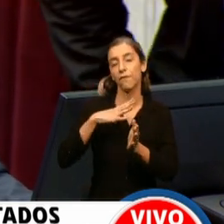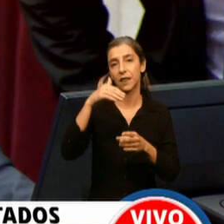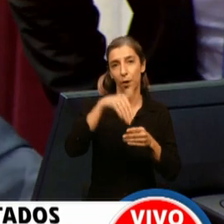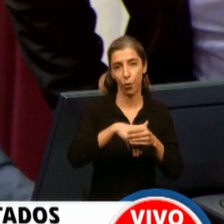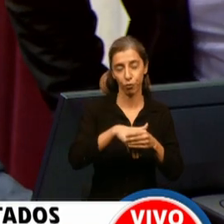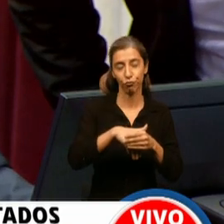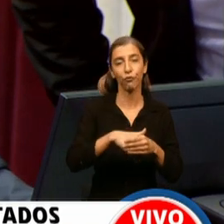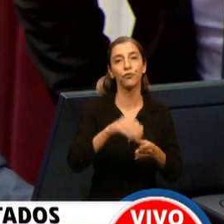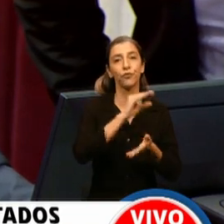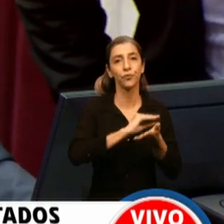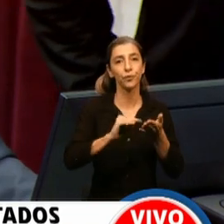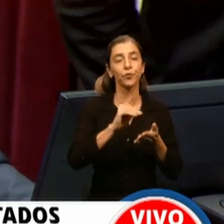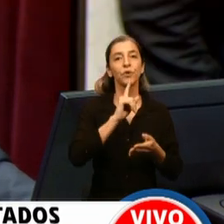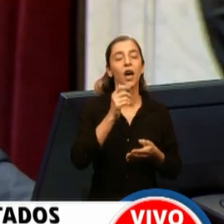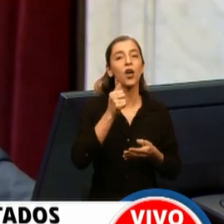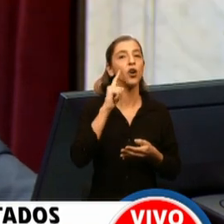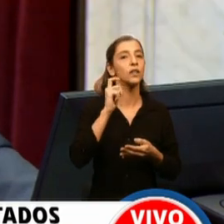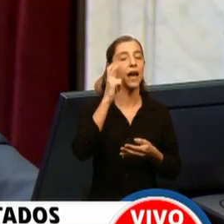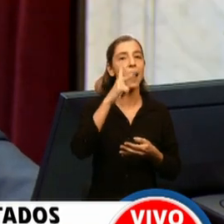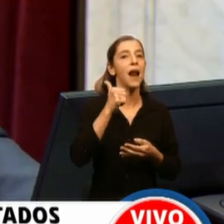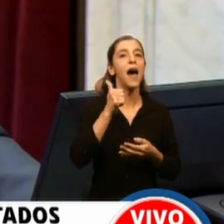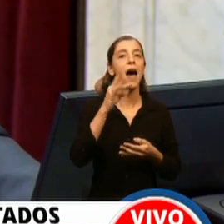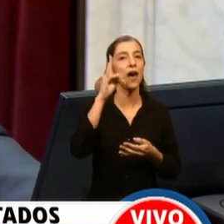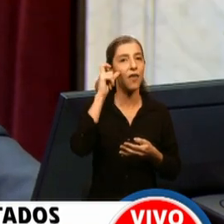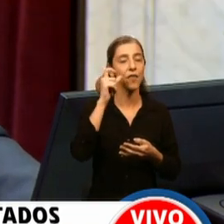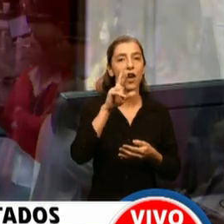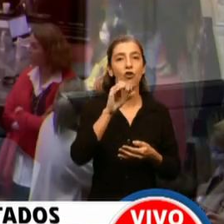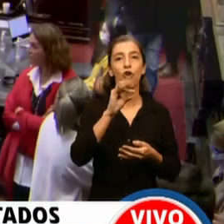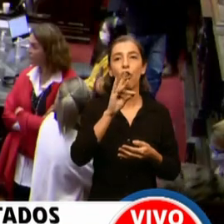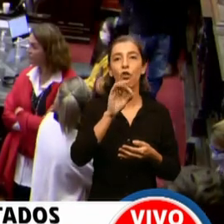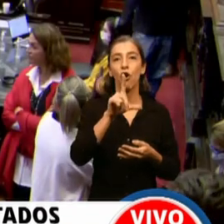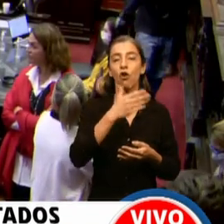tie la de rodolfo para manifestar el sentido de su voto